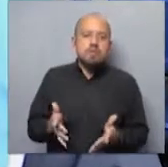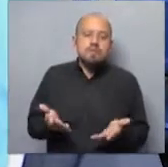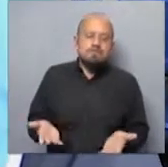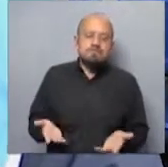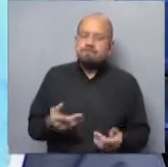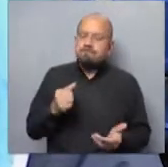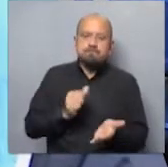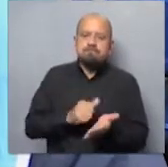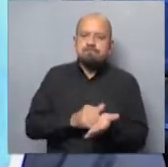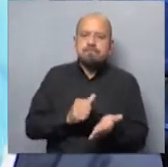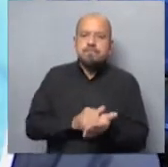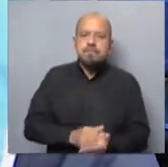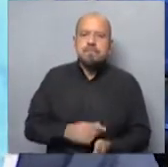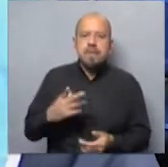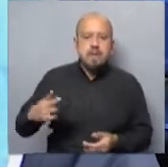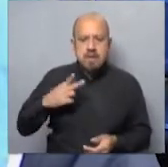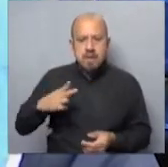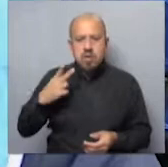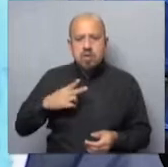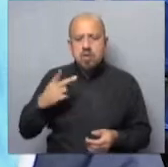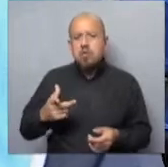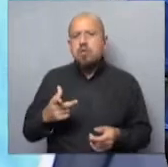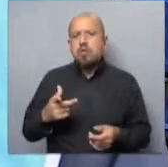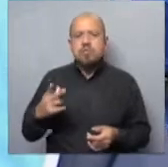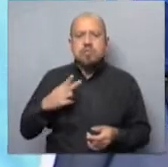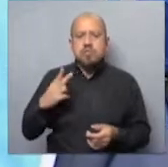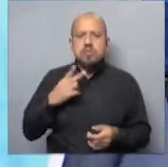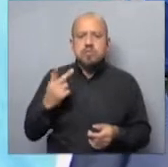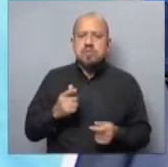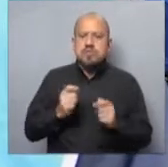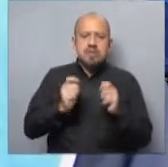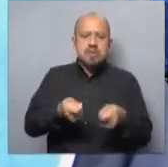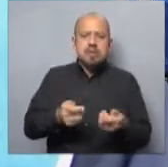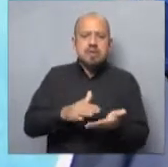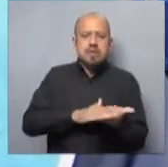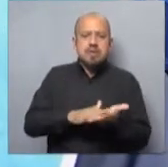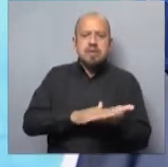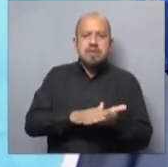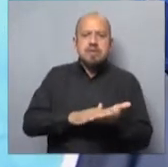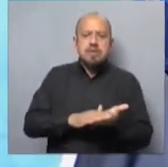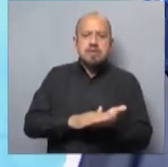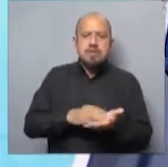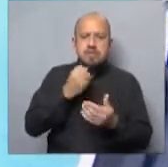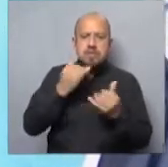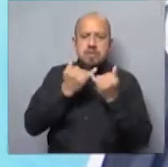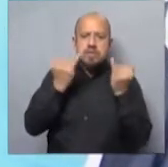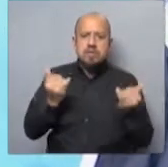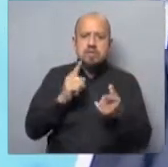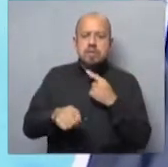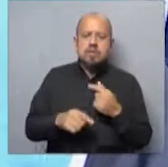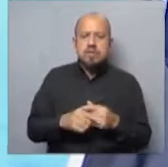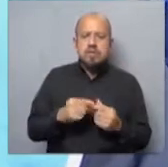darle, ¿viste? El rico rico no te da nada, ni el buen día, te miran por arriba del